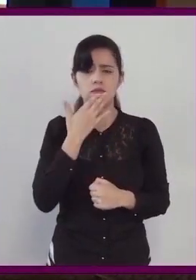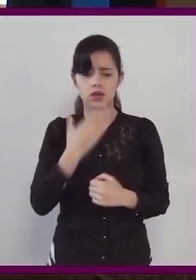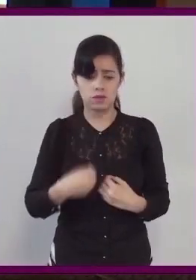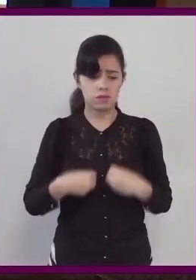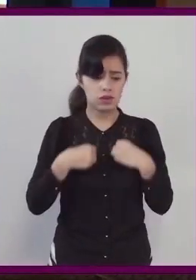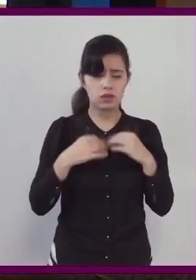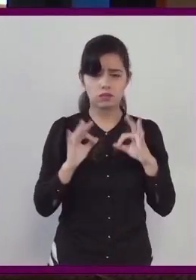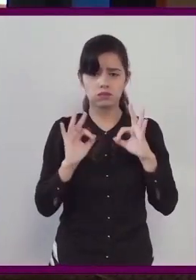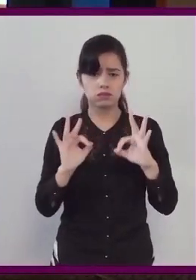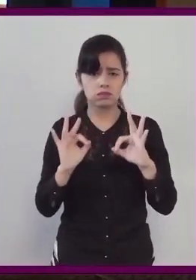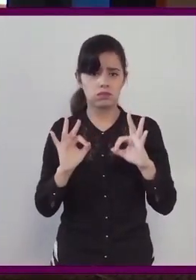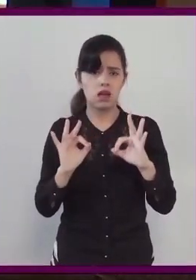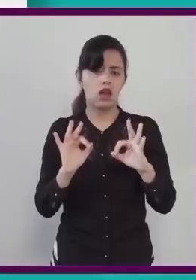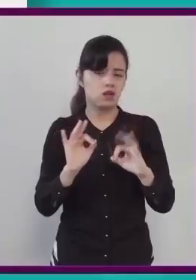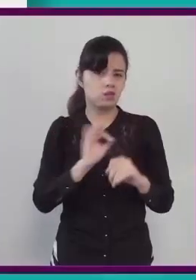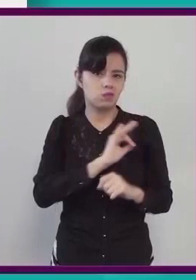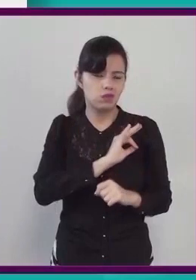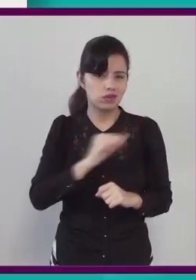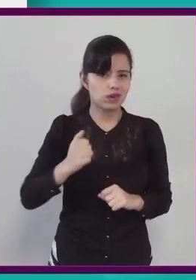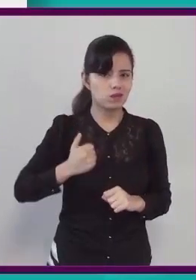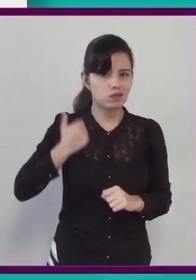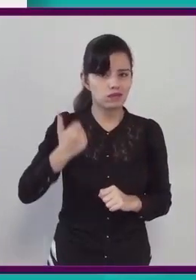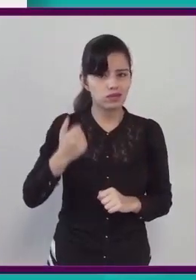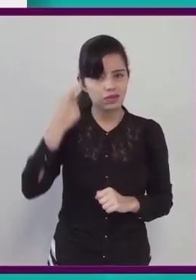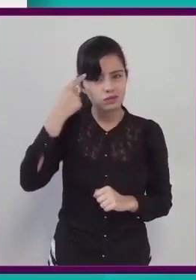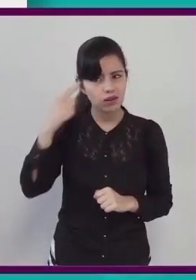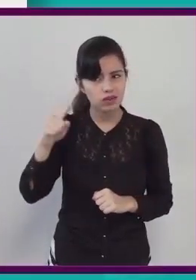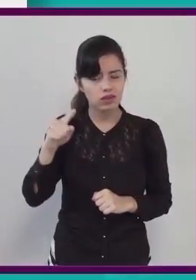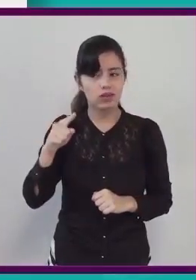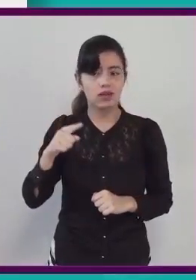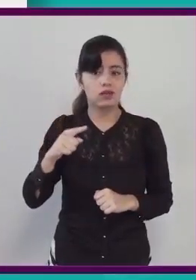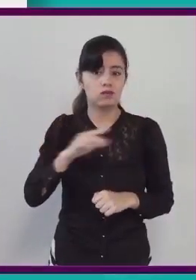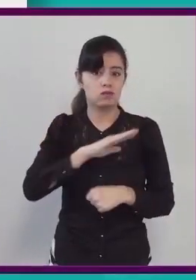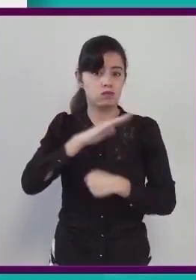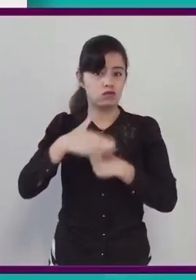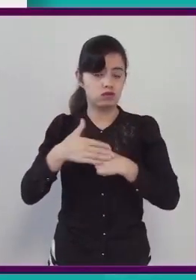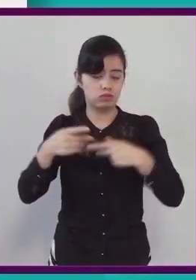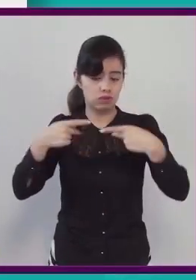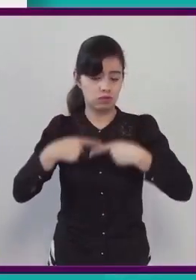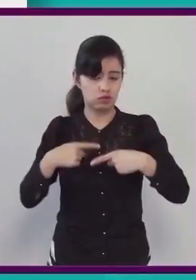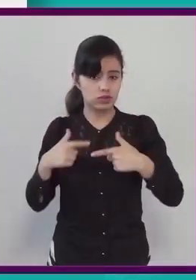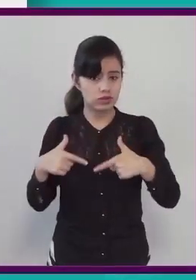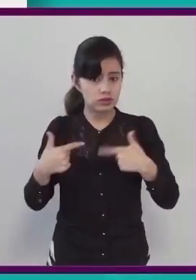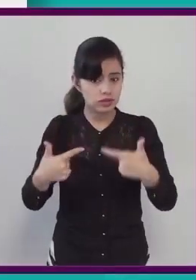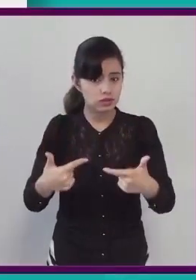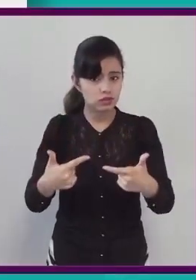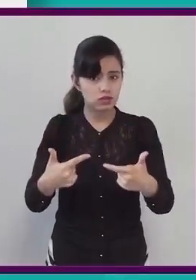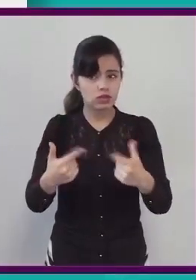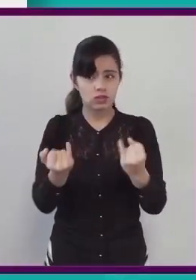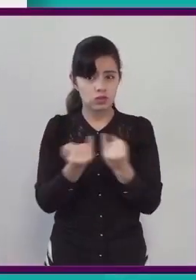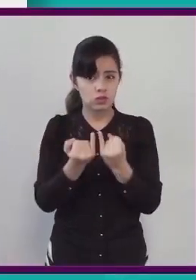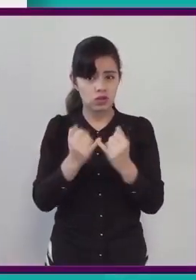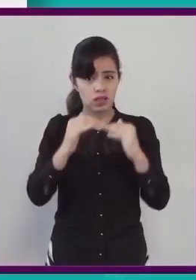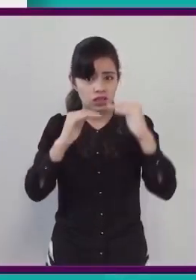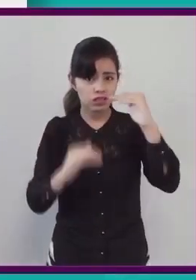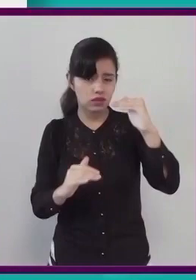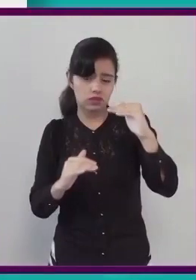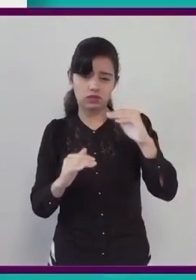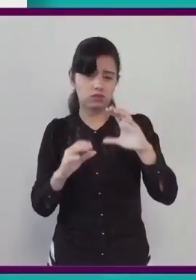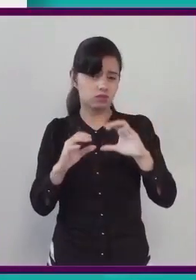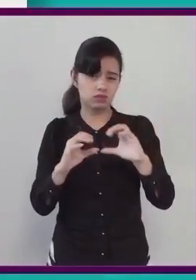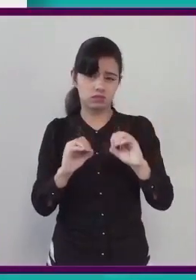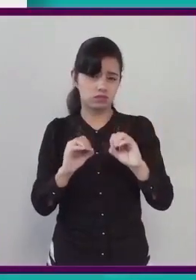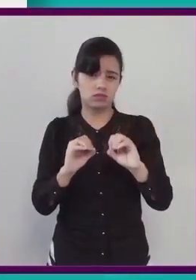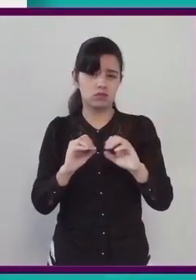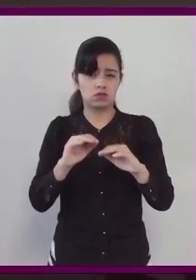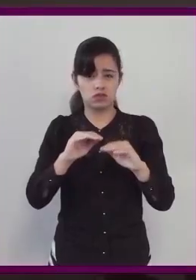tocado para tratar de que las generaciones que vengan no vivan con las mismas inequidades o los mismos